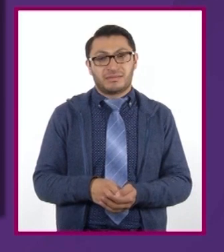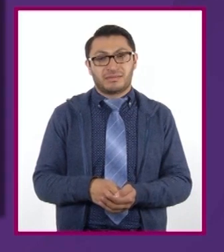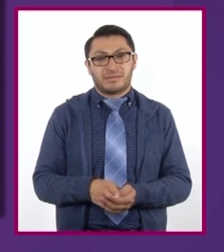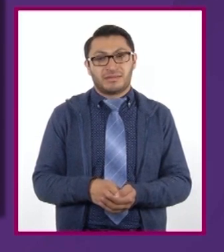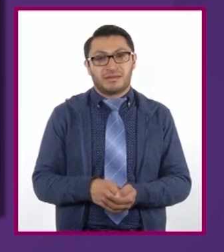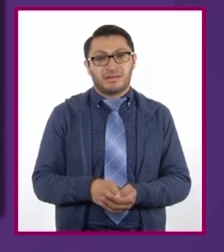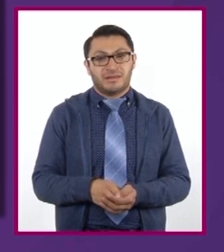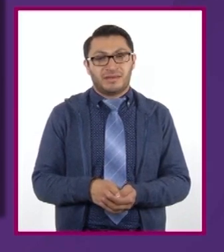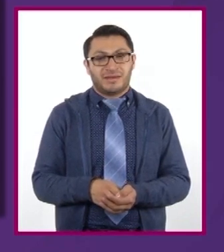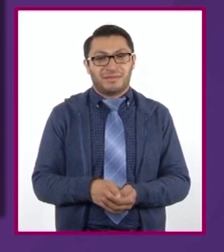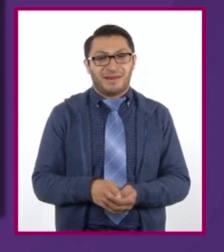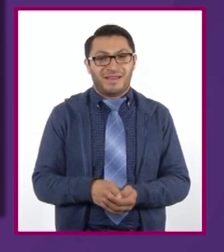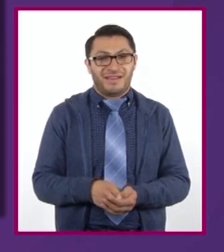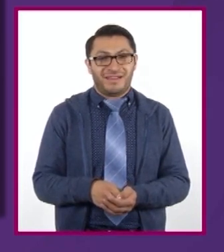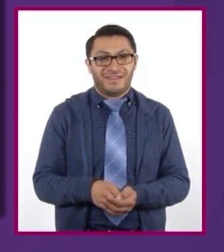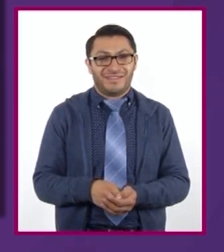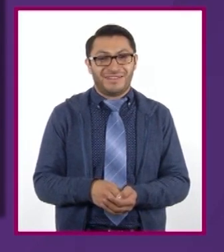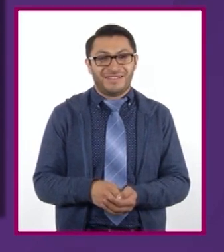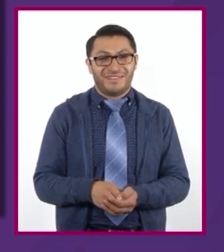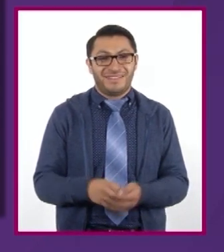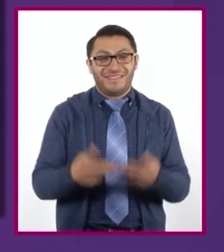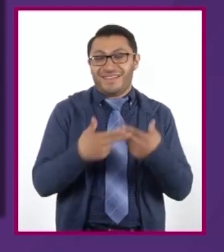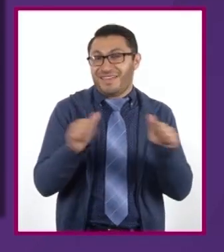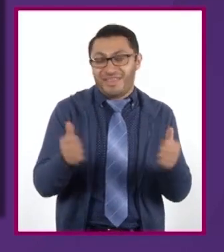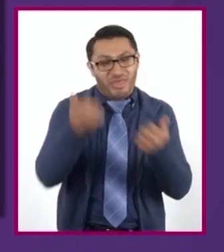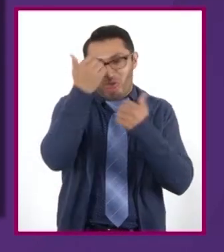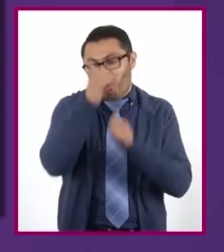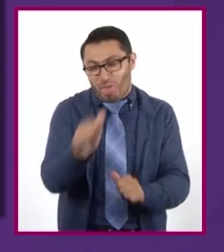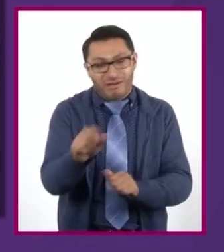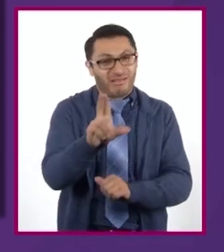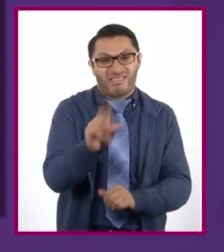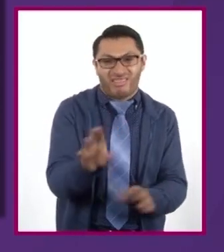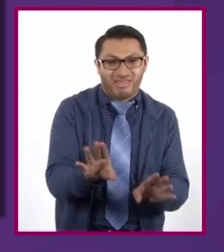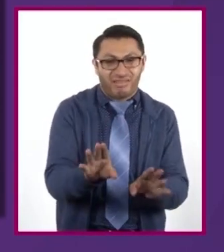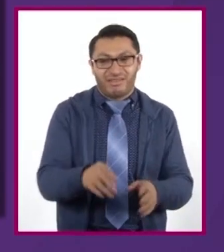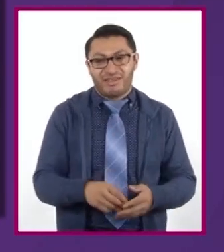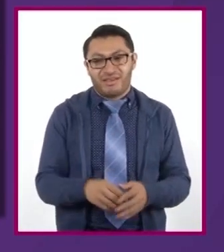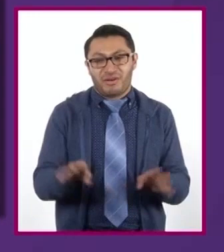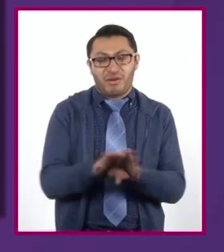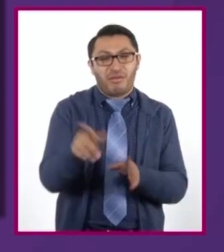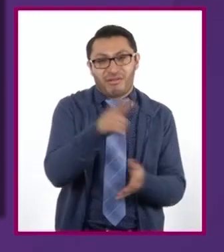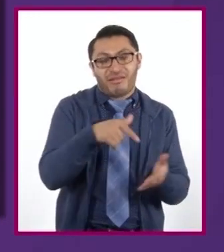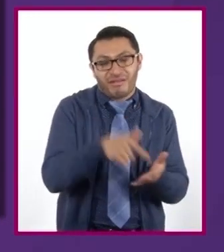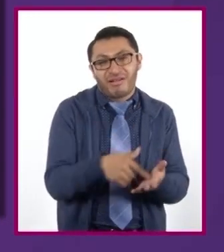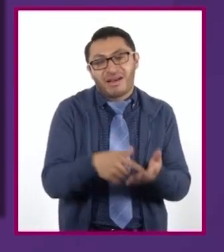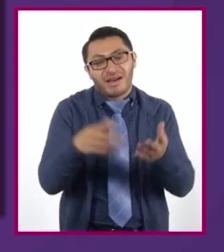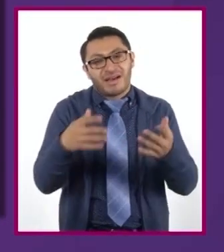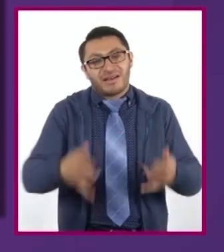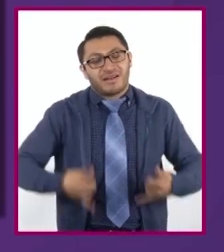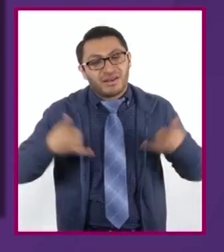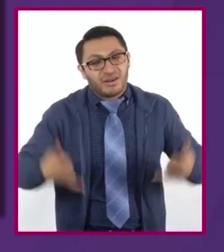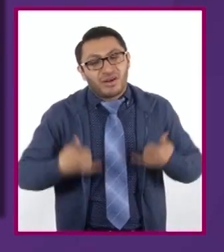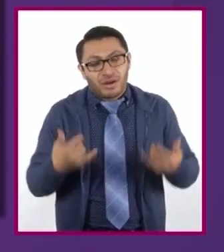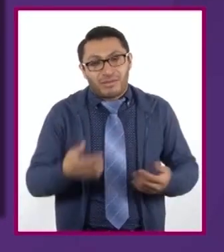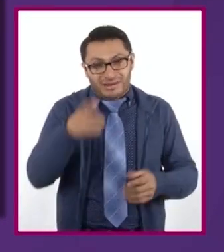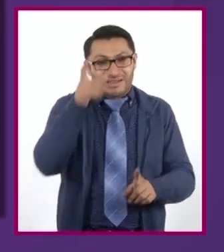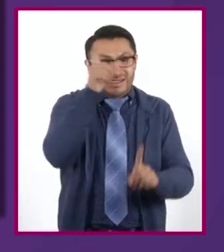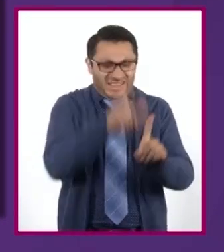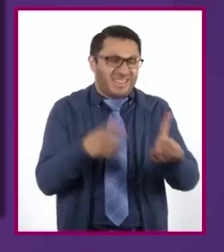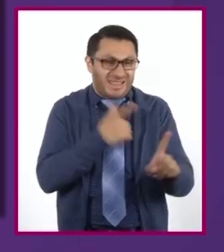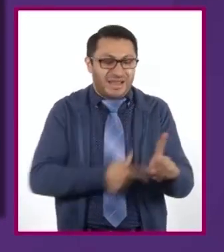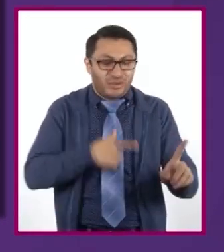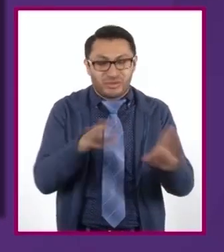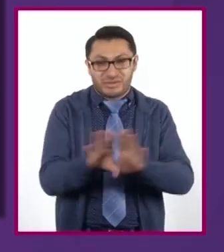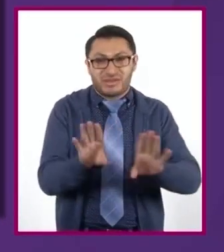aburre, nadie nada, o sea, en ese espacio, o sea, están chavos que les gusta hacer así, o sea, que se